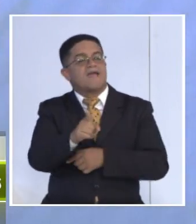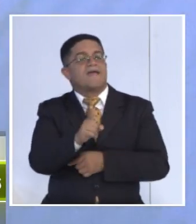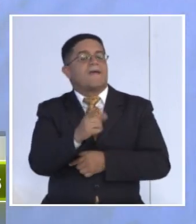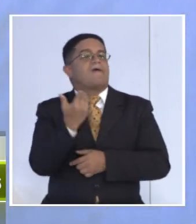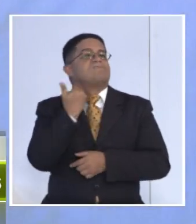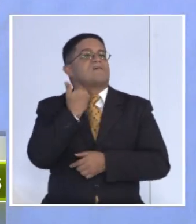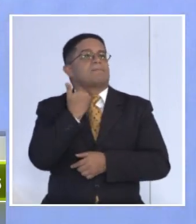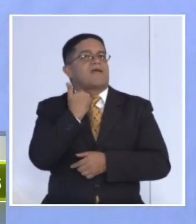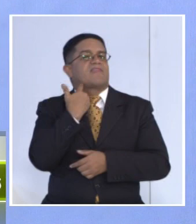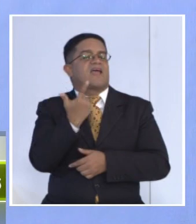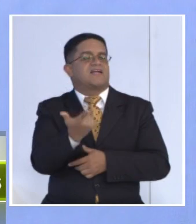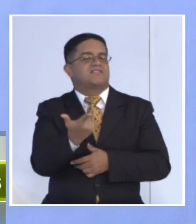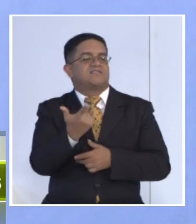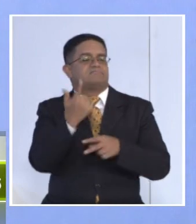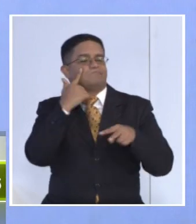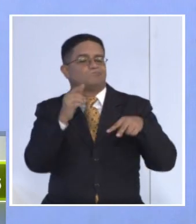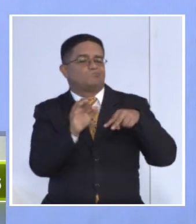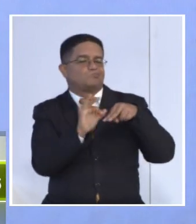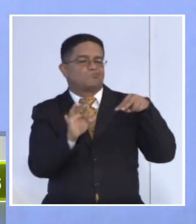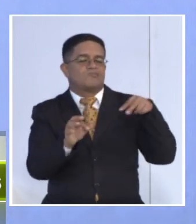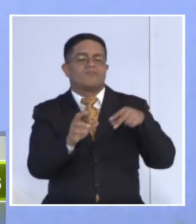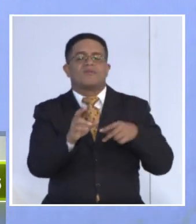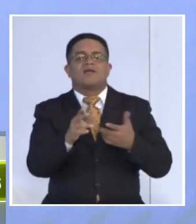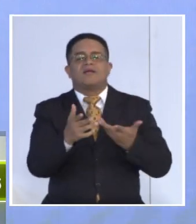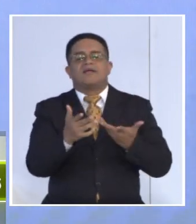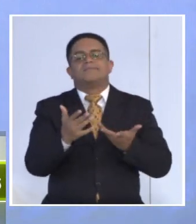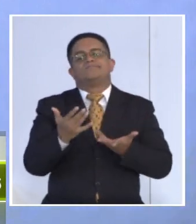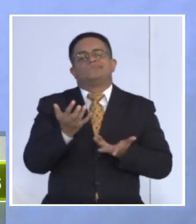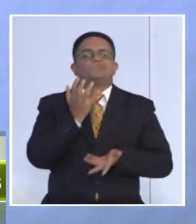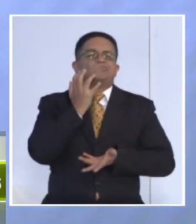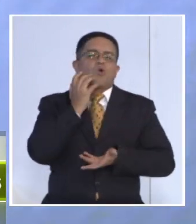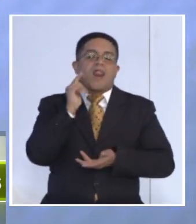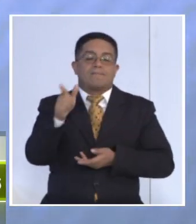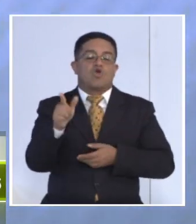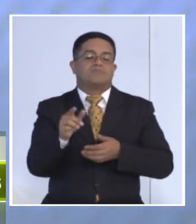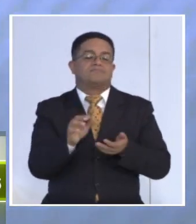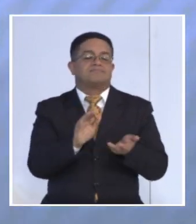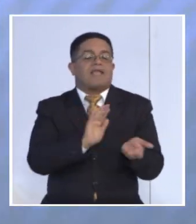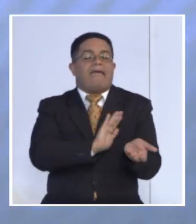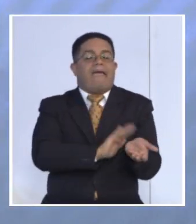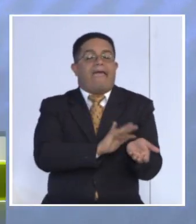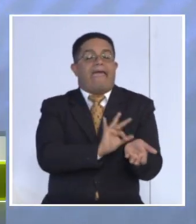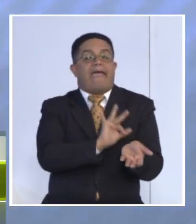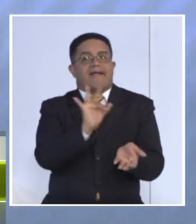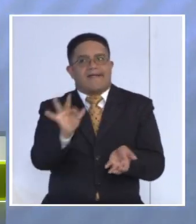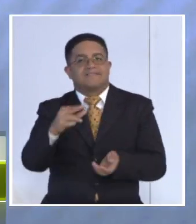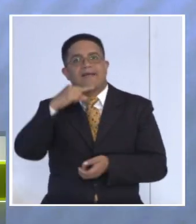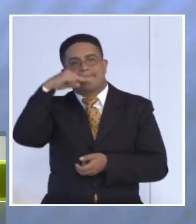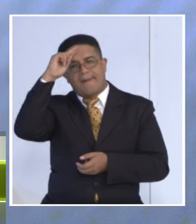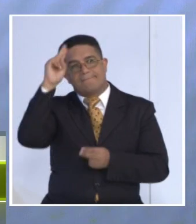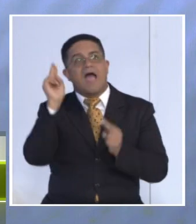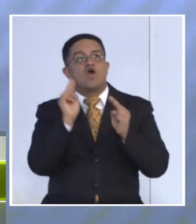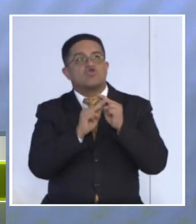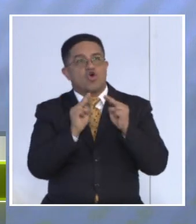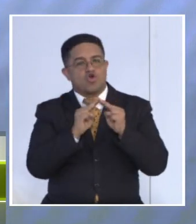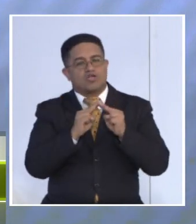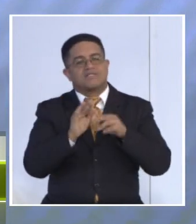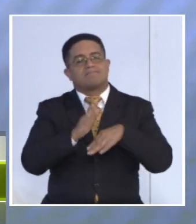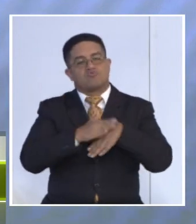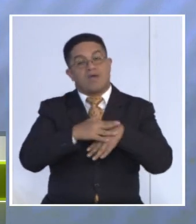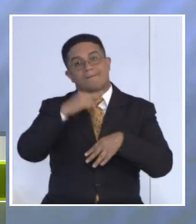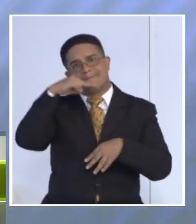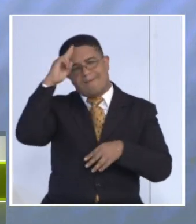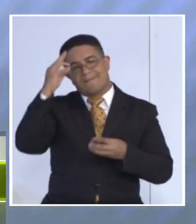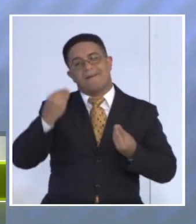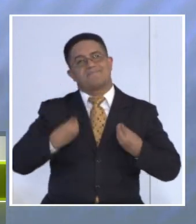carácter recesivo. ¿Qué quiere decir eso para nuestro público? O sea, cuando la herencia es dominante, ya el papá conoce los síntomas porque vive la enfermedad. Pero